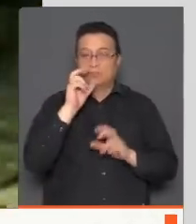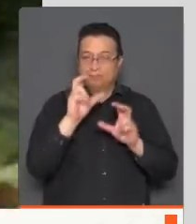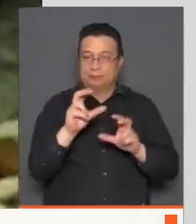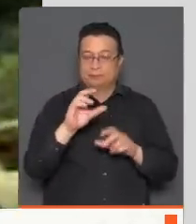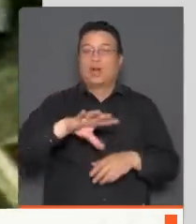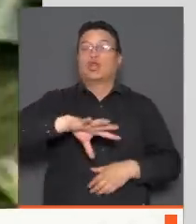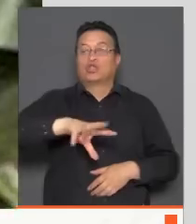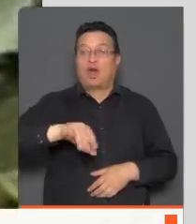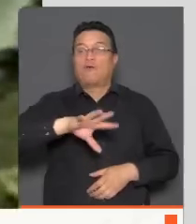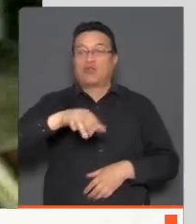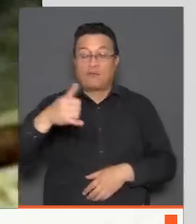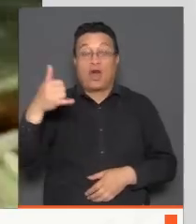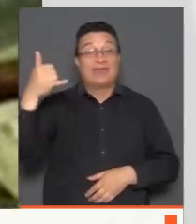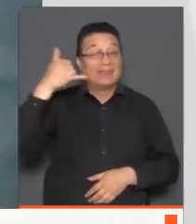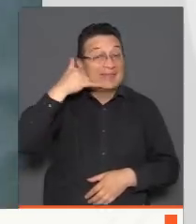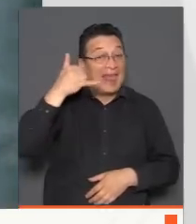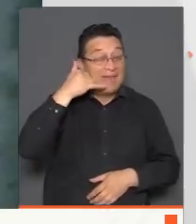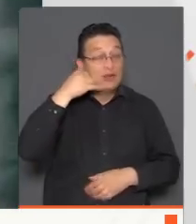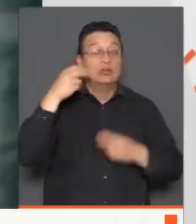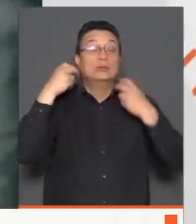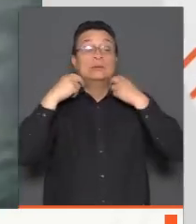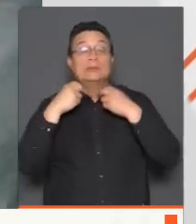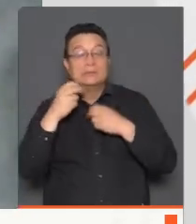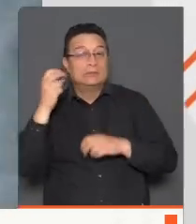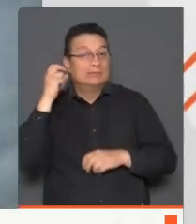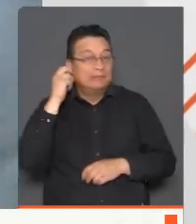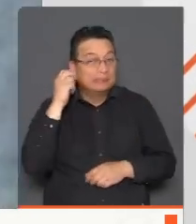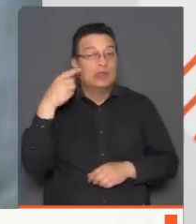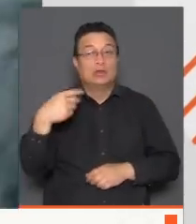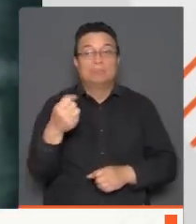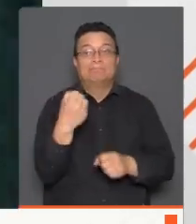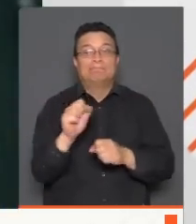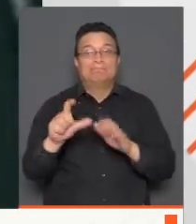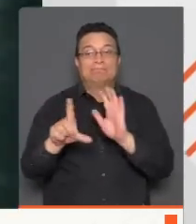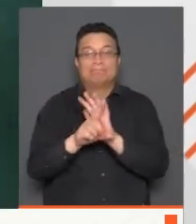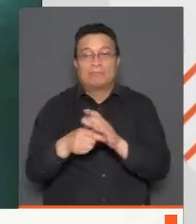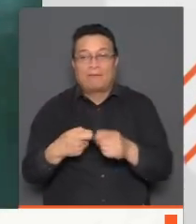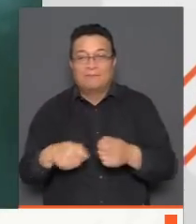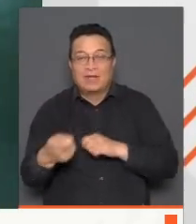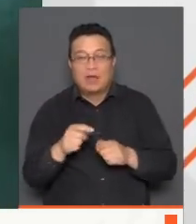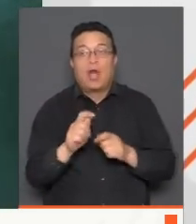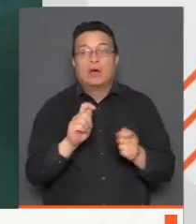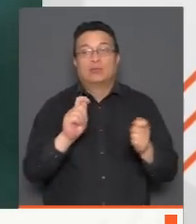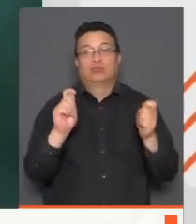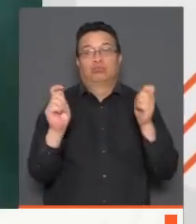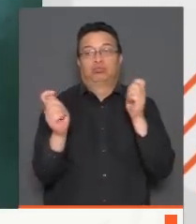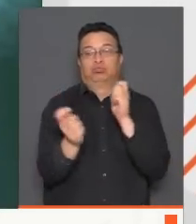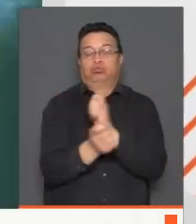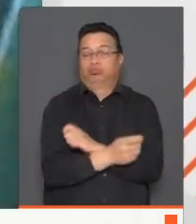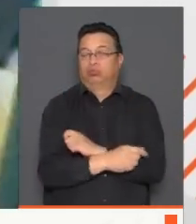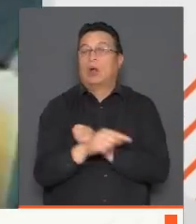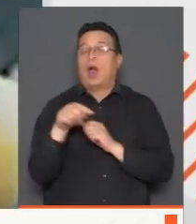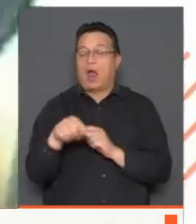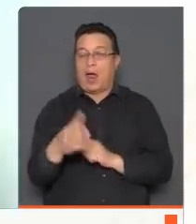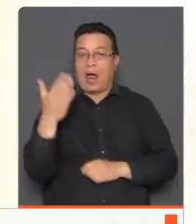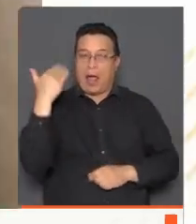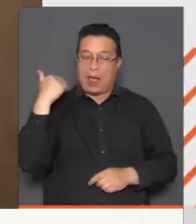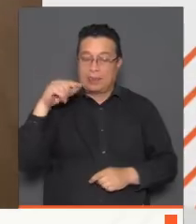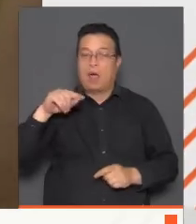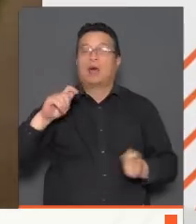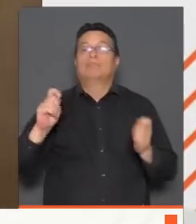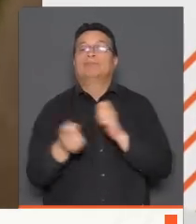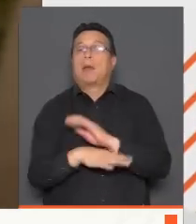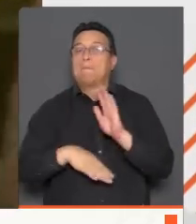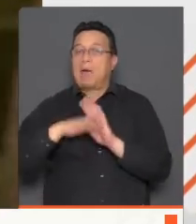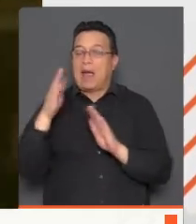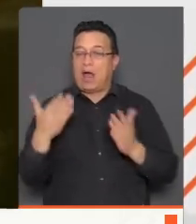robos de teléfonos, joyas y la venta ilegal de productos mutaría hacia algo impensado en ese entonces.